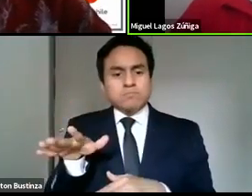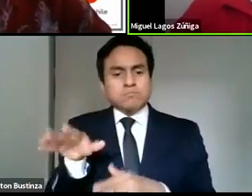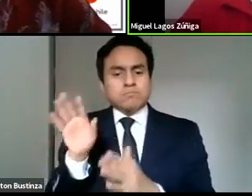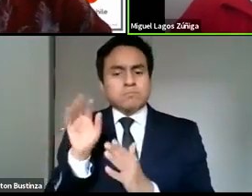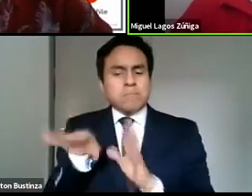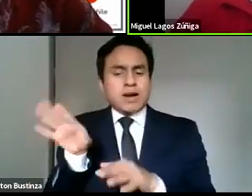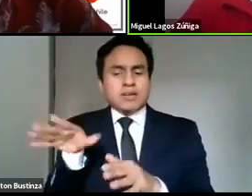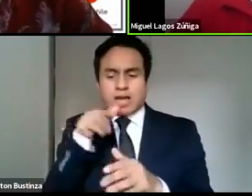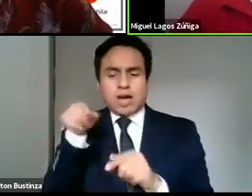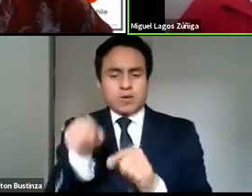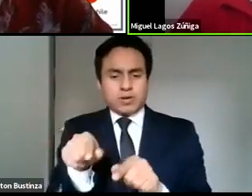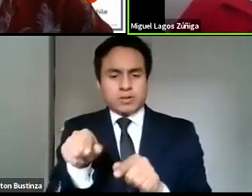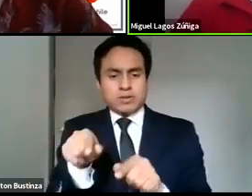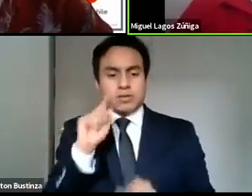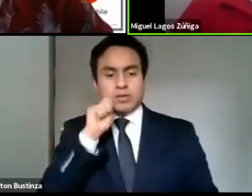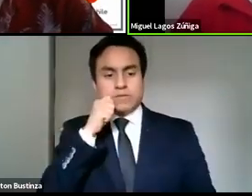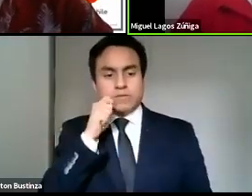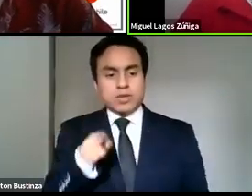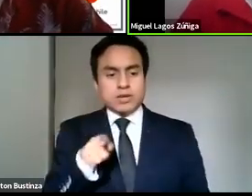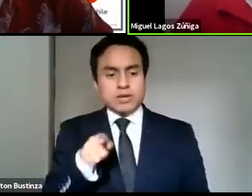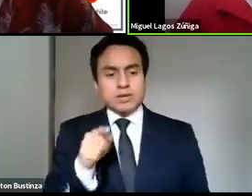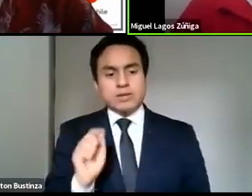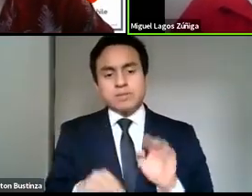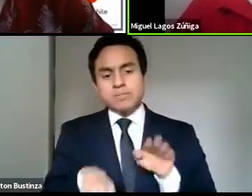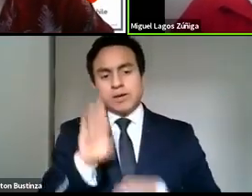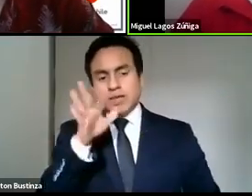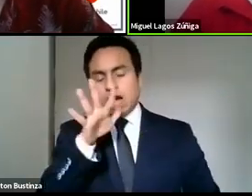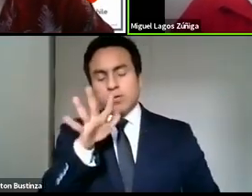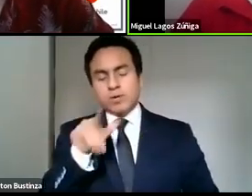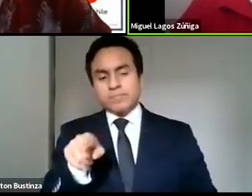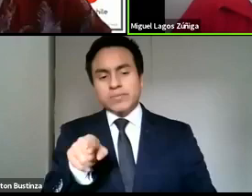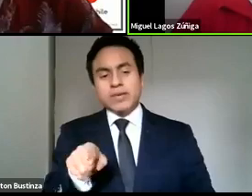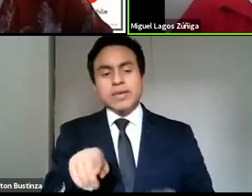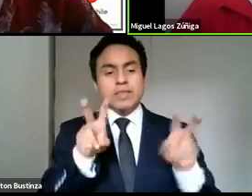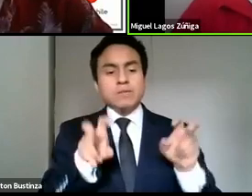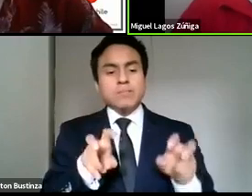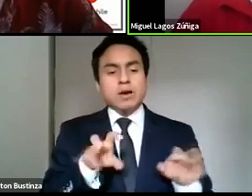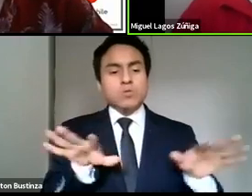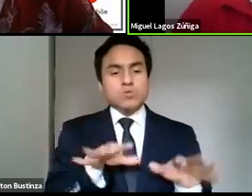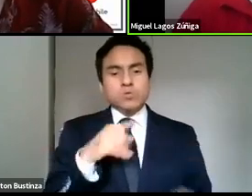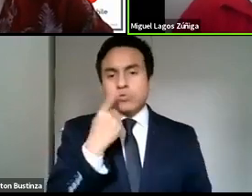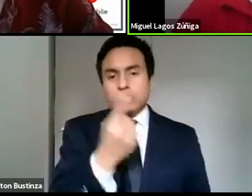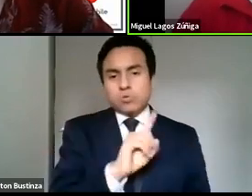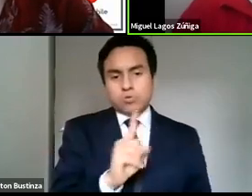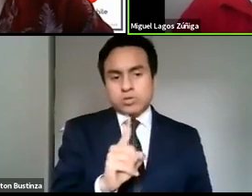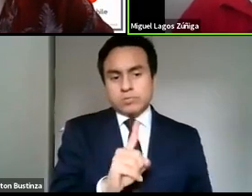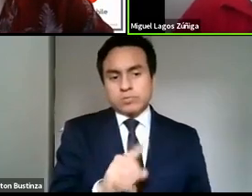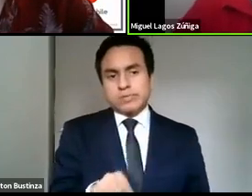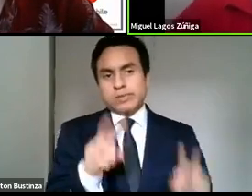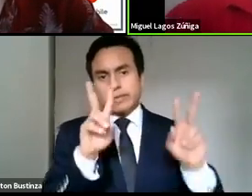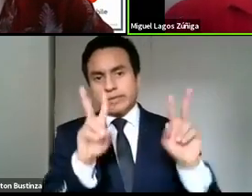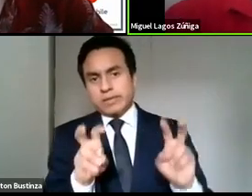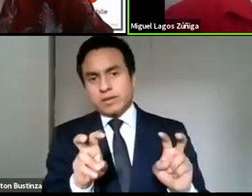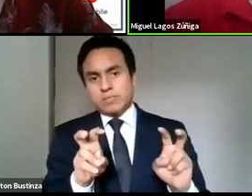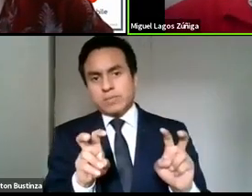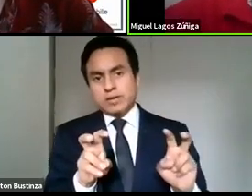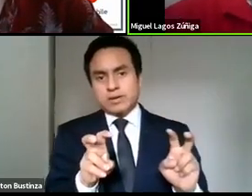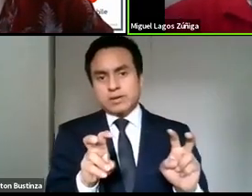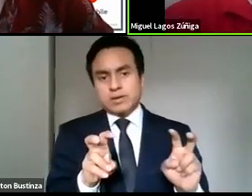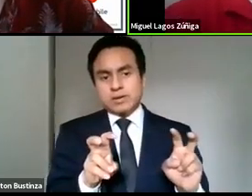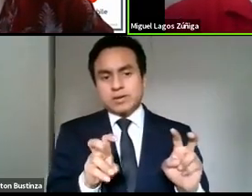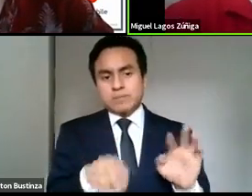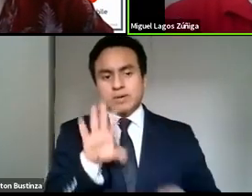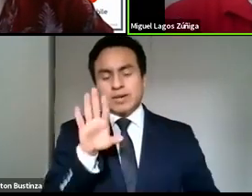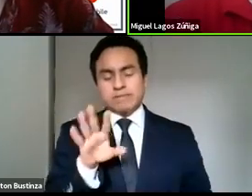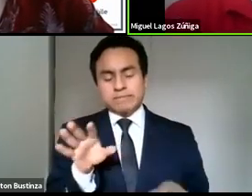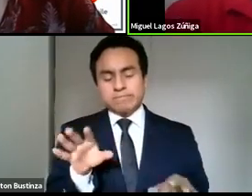atrevería a decir que son los que más consumen agua. El tema de los usos no consumtivos, que es un tema más